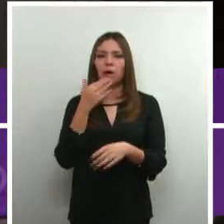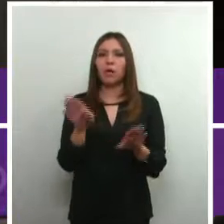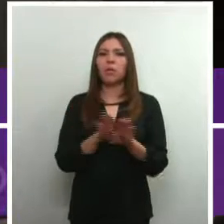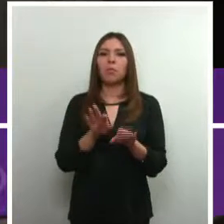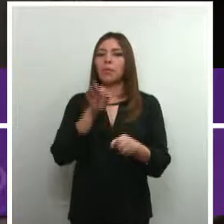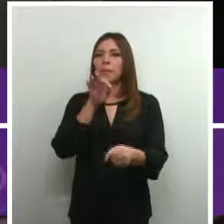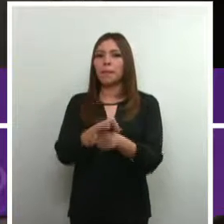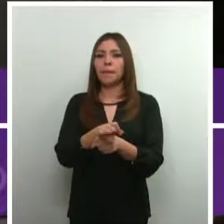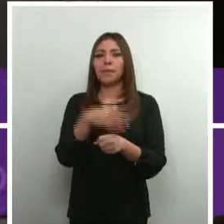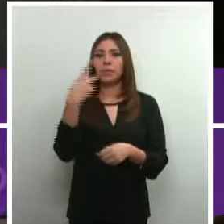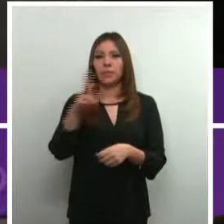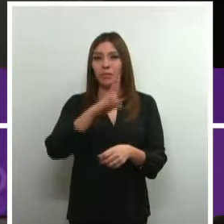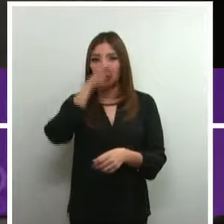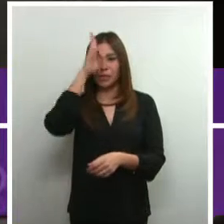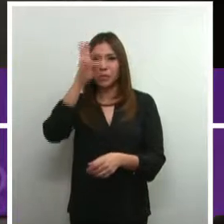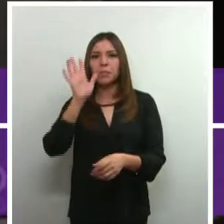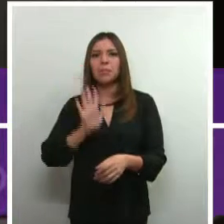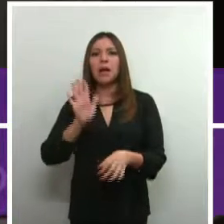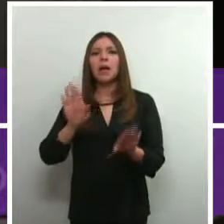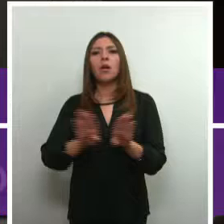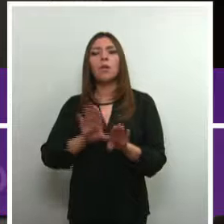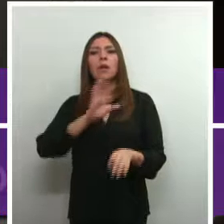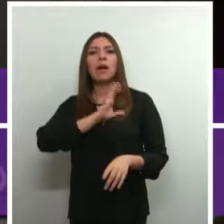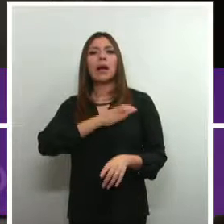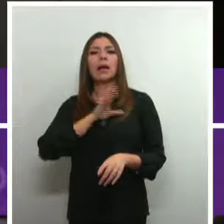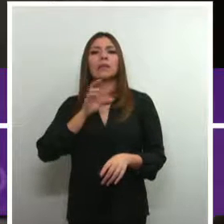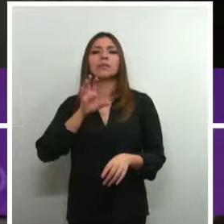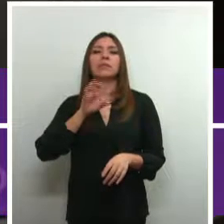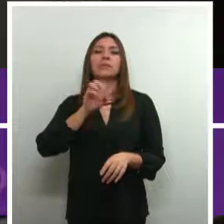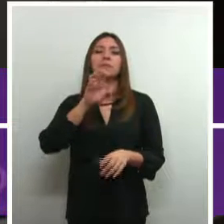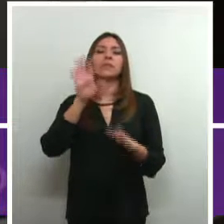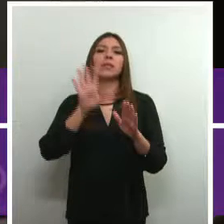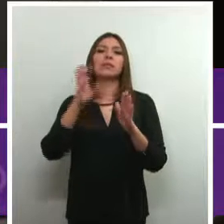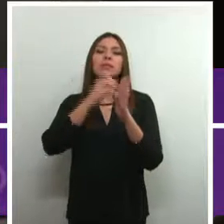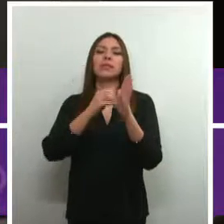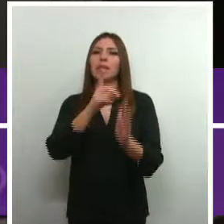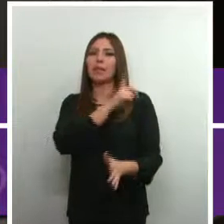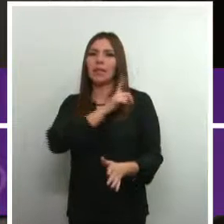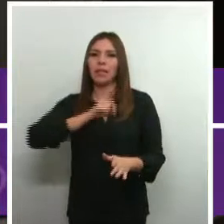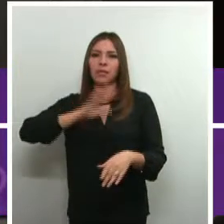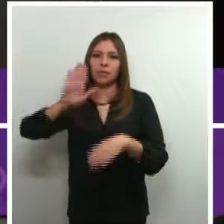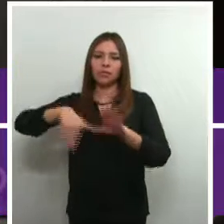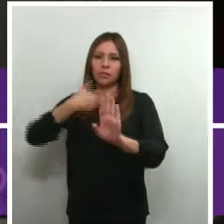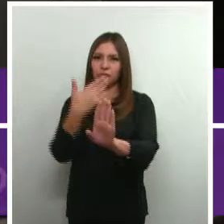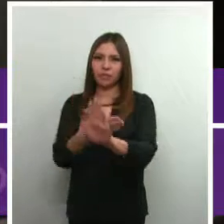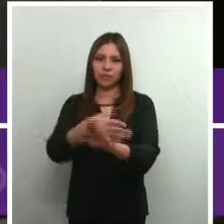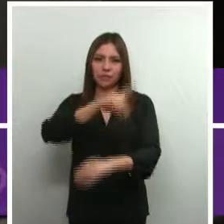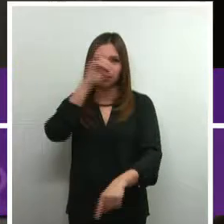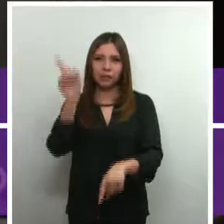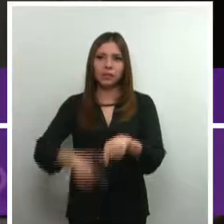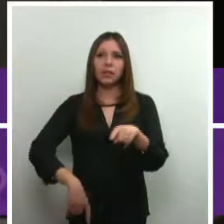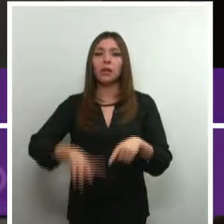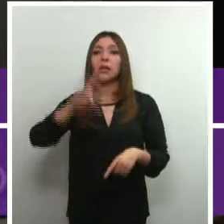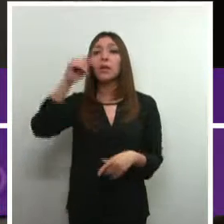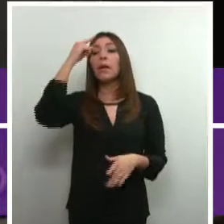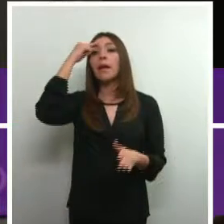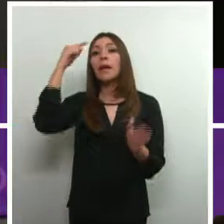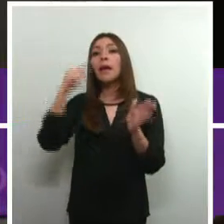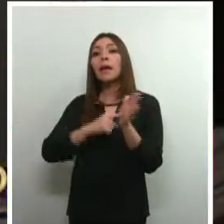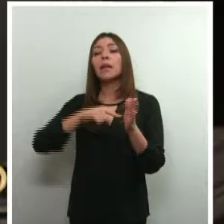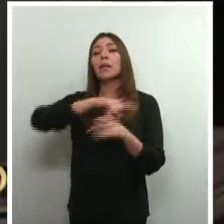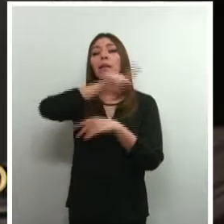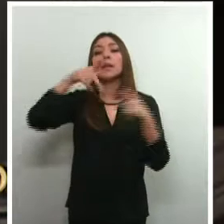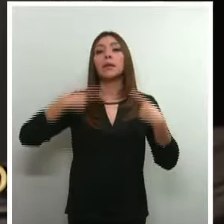cáncer que debemos combatir, pero sin especismo, es decir, sin creer que porque somos